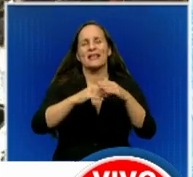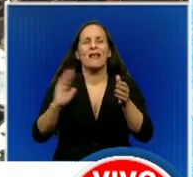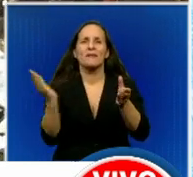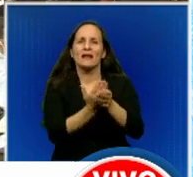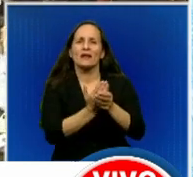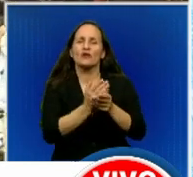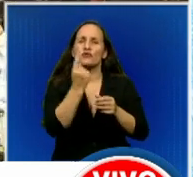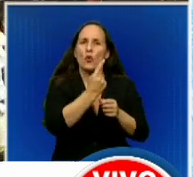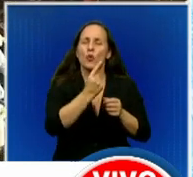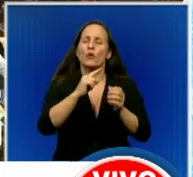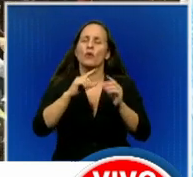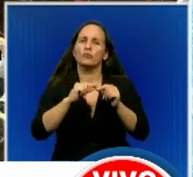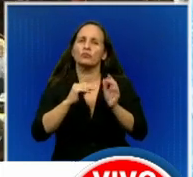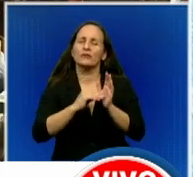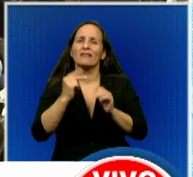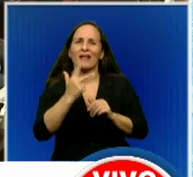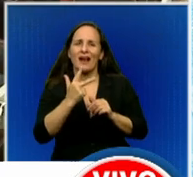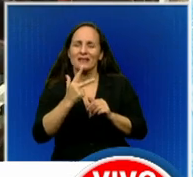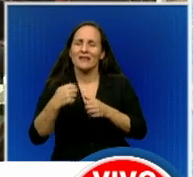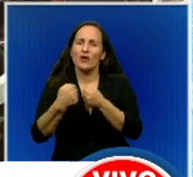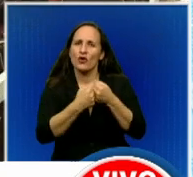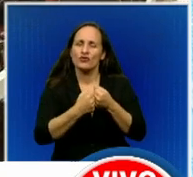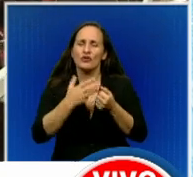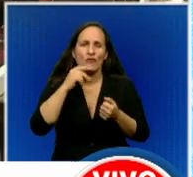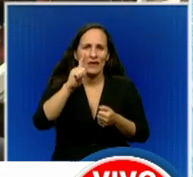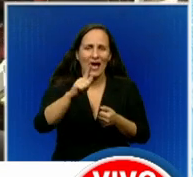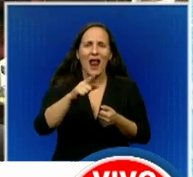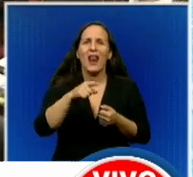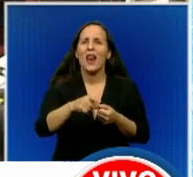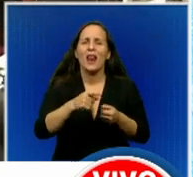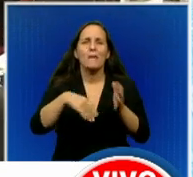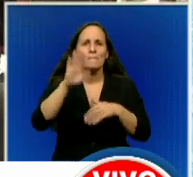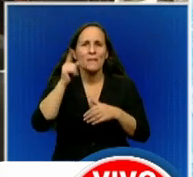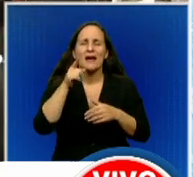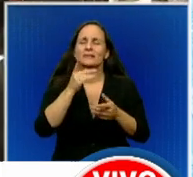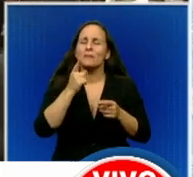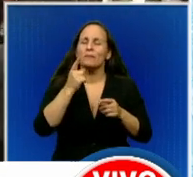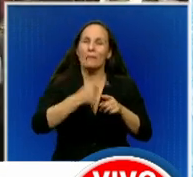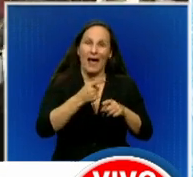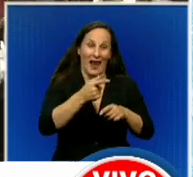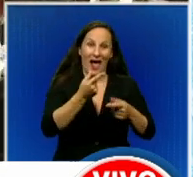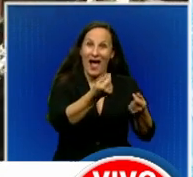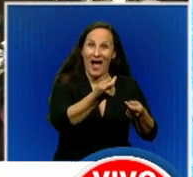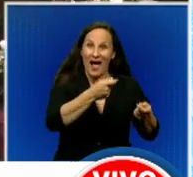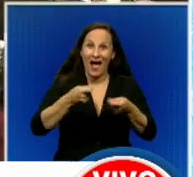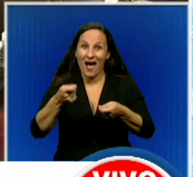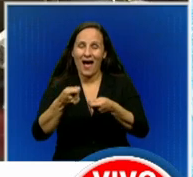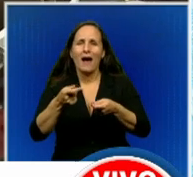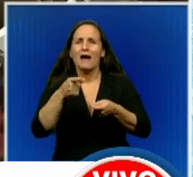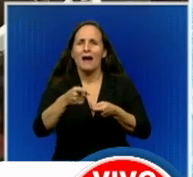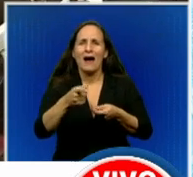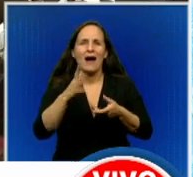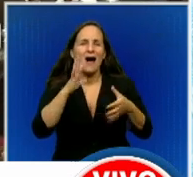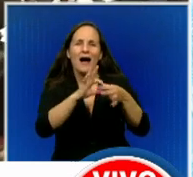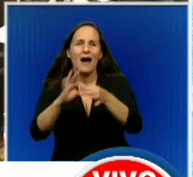de la cláusula tercera del consenso fiscal en particular para la actividad de intermediación financiera en los accidentes a los servicios con